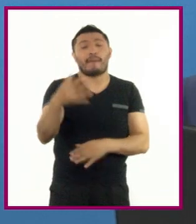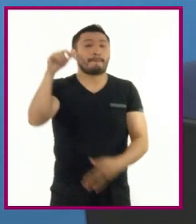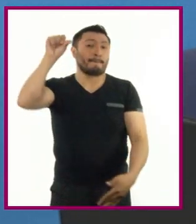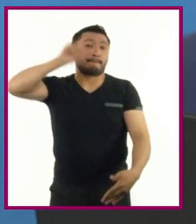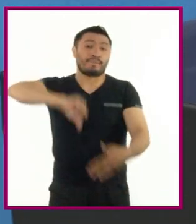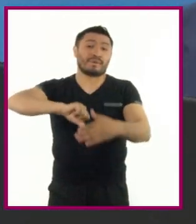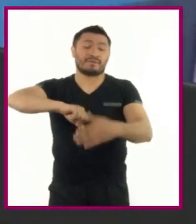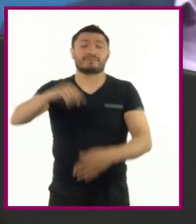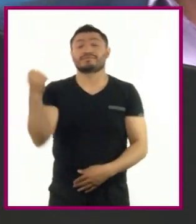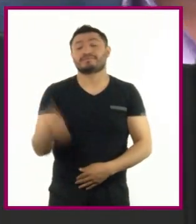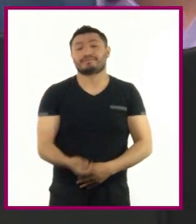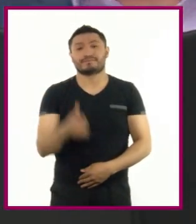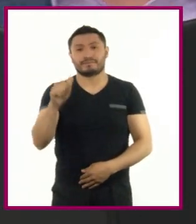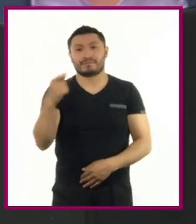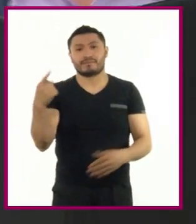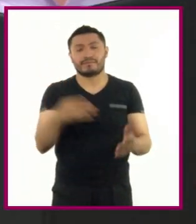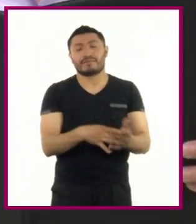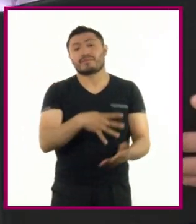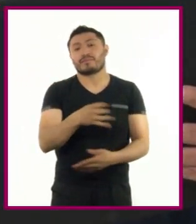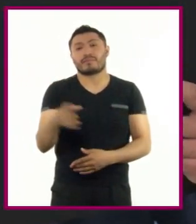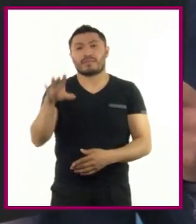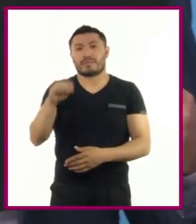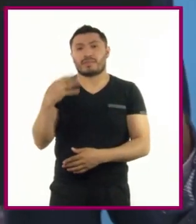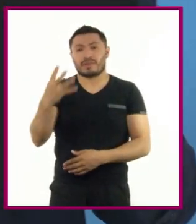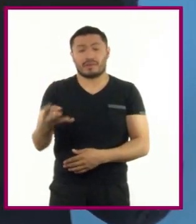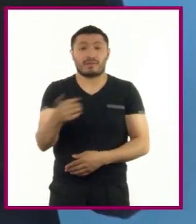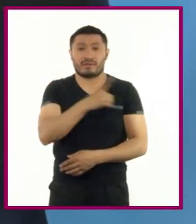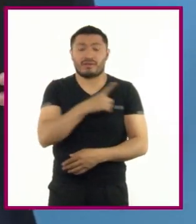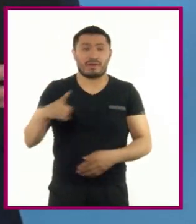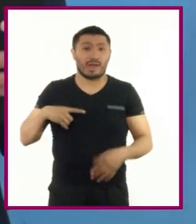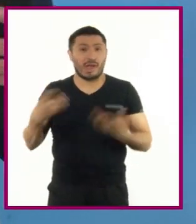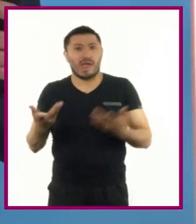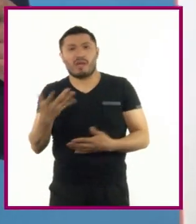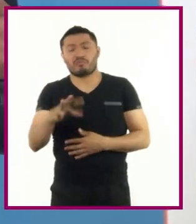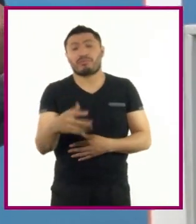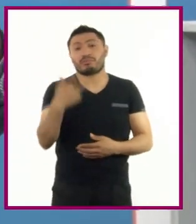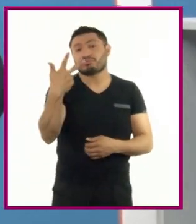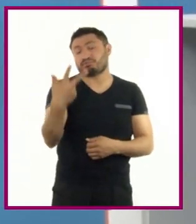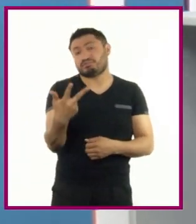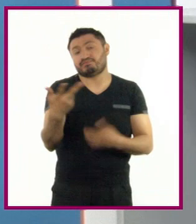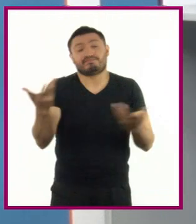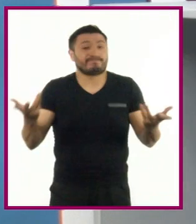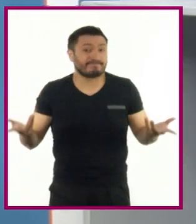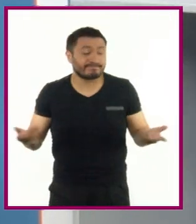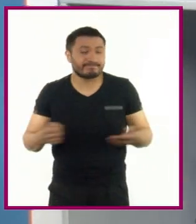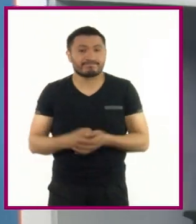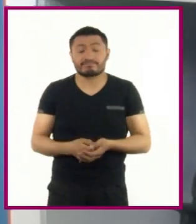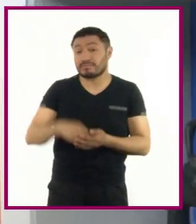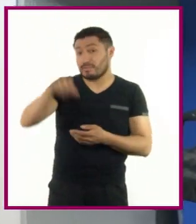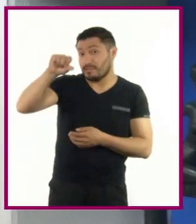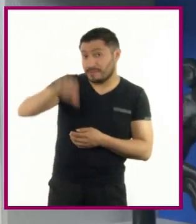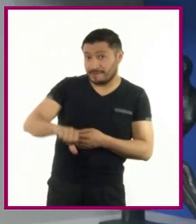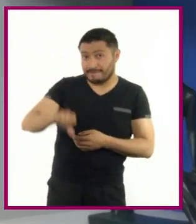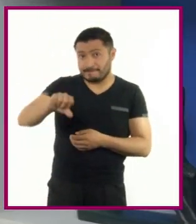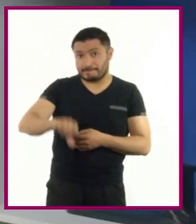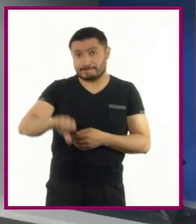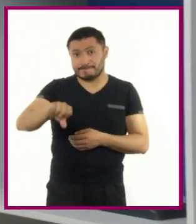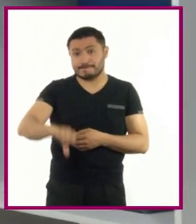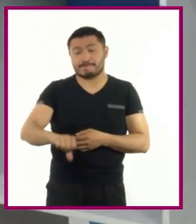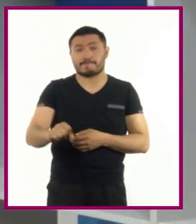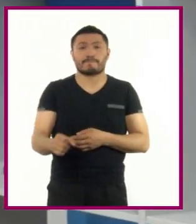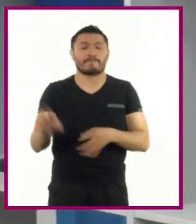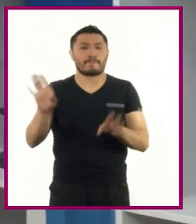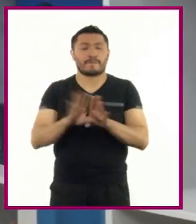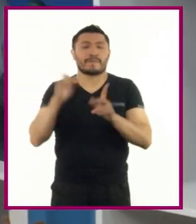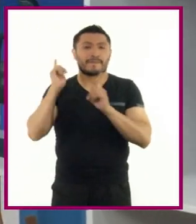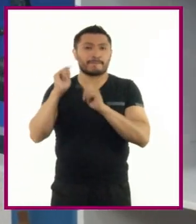de 1994, deberá merecer por lo menos un 8. Hoy, sin embargo, provenientes de